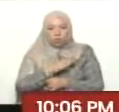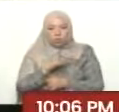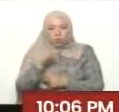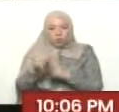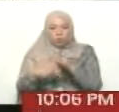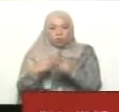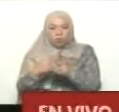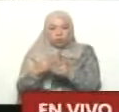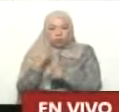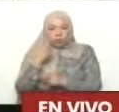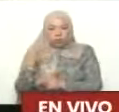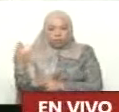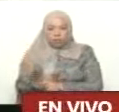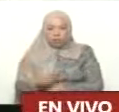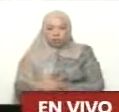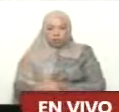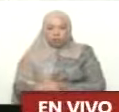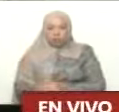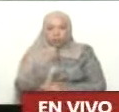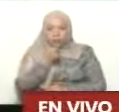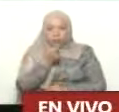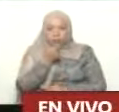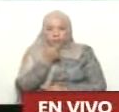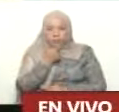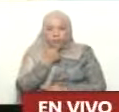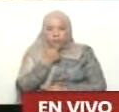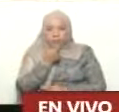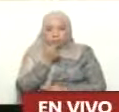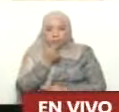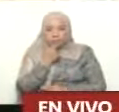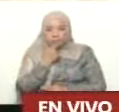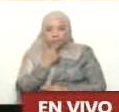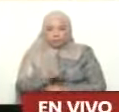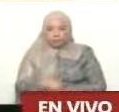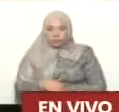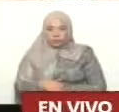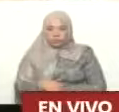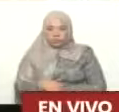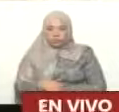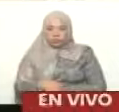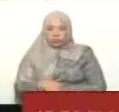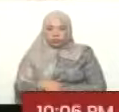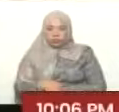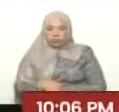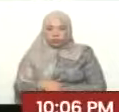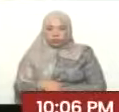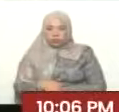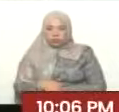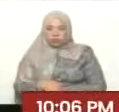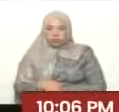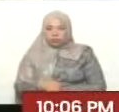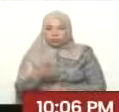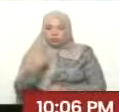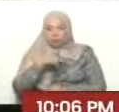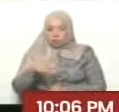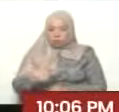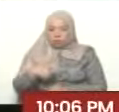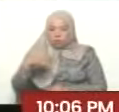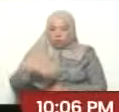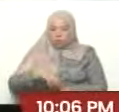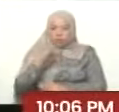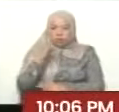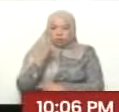de la humanidad. Hermoso, mira. Ah, un garrote. Por manos artesanales de nuestro estado